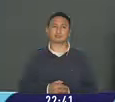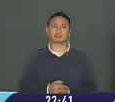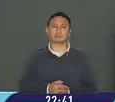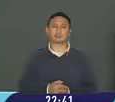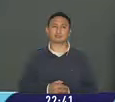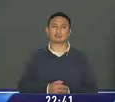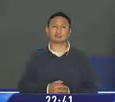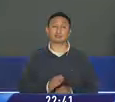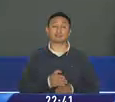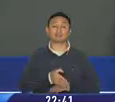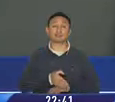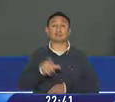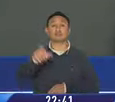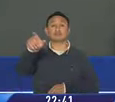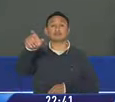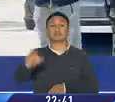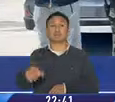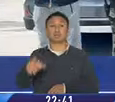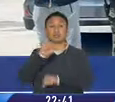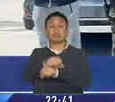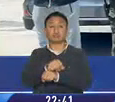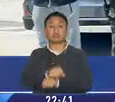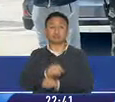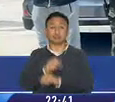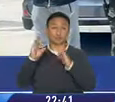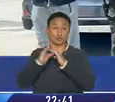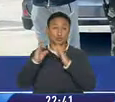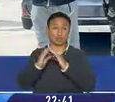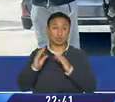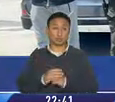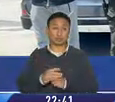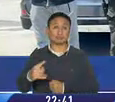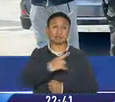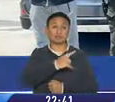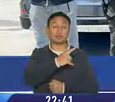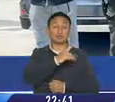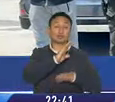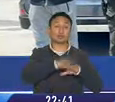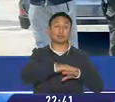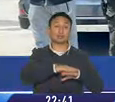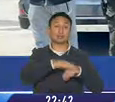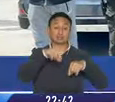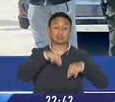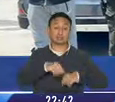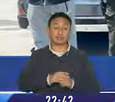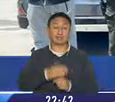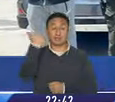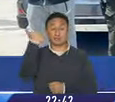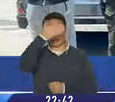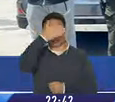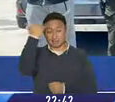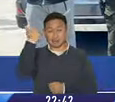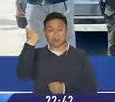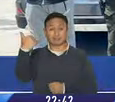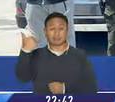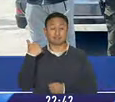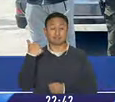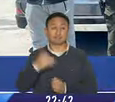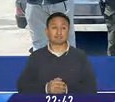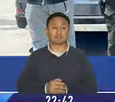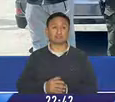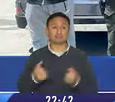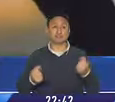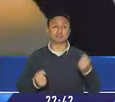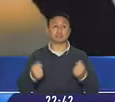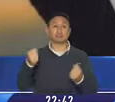Más adelante, un ciudadano fue detenido en Tumbaco. Supuesto responsable del delito de estafa, en su poder se encontró un